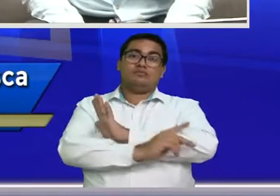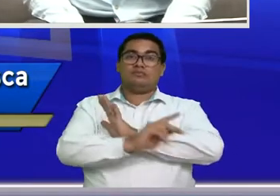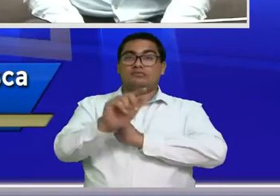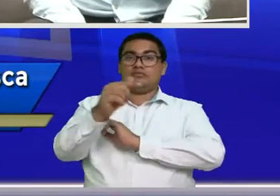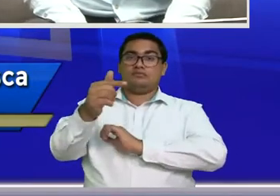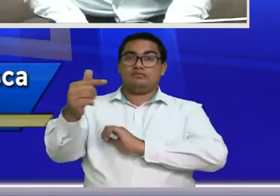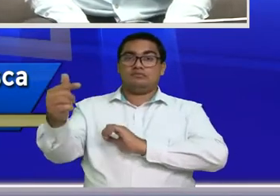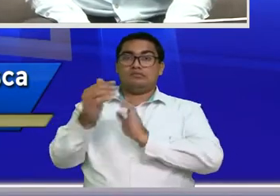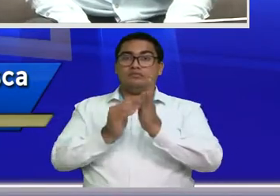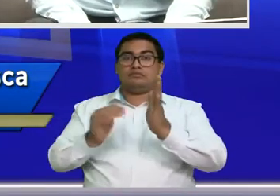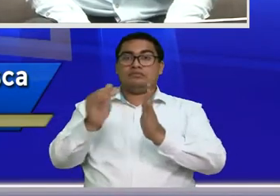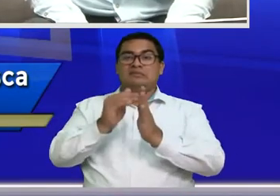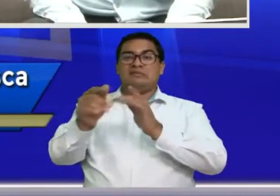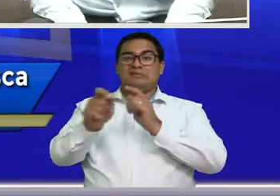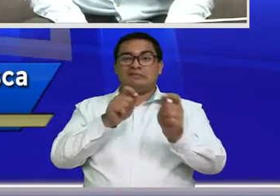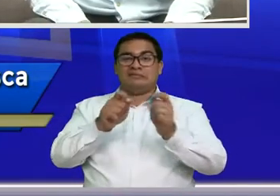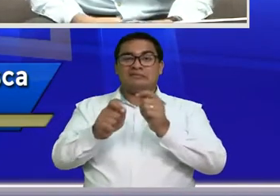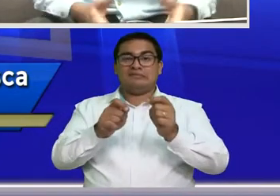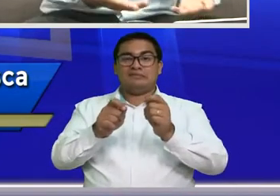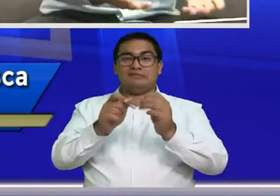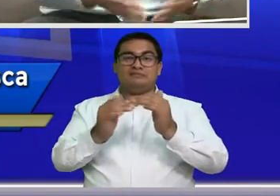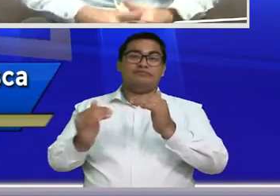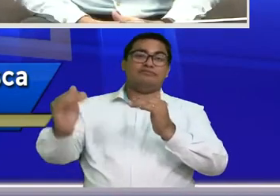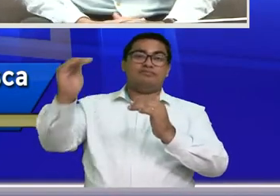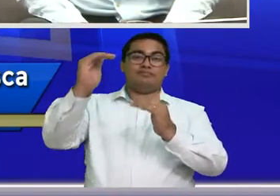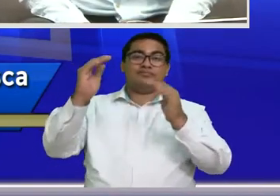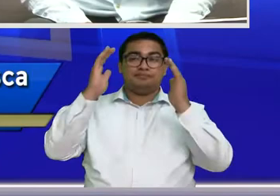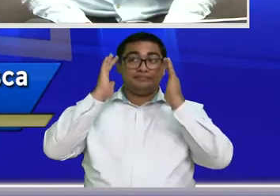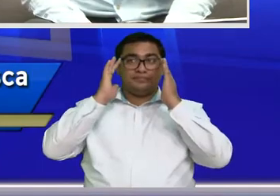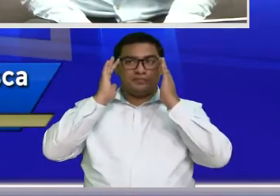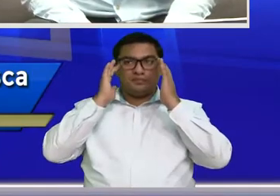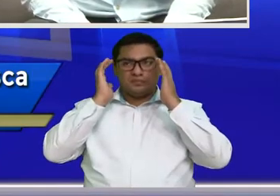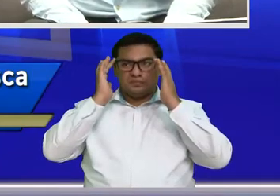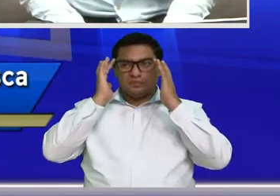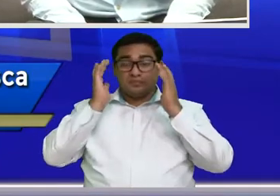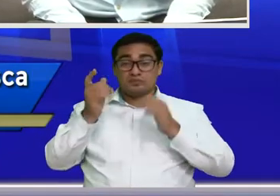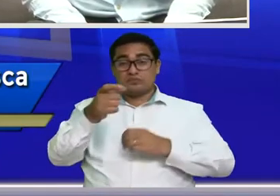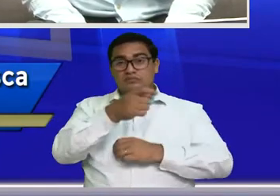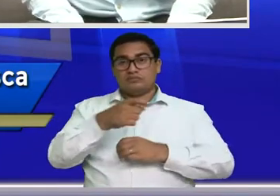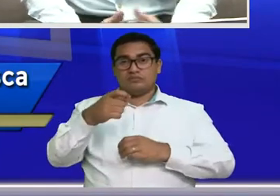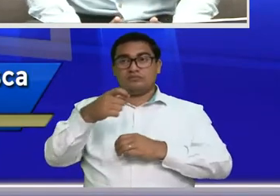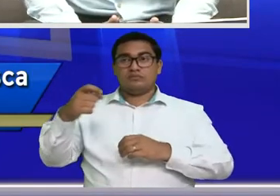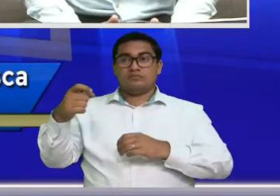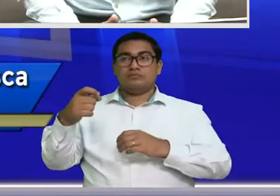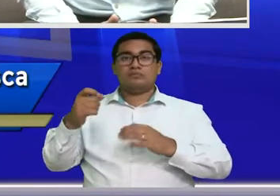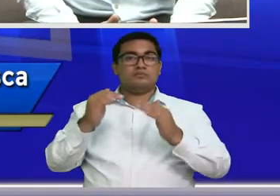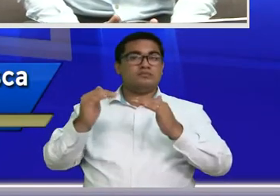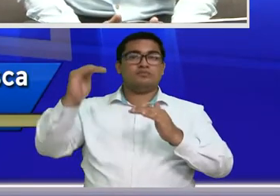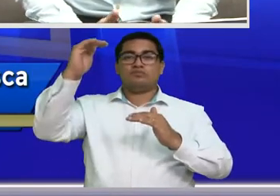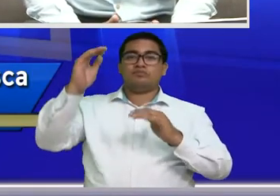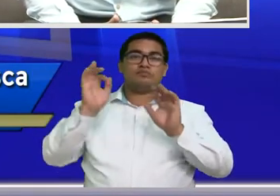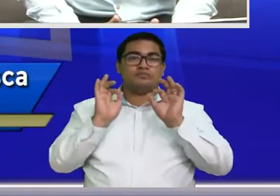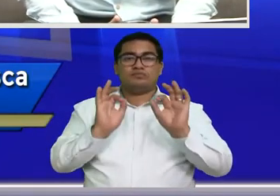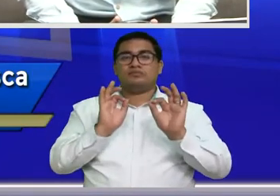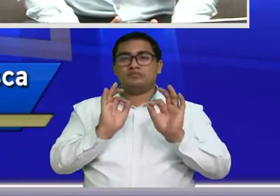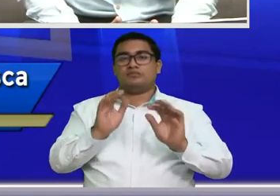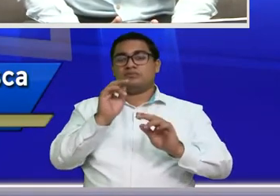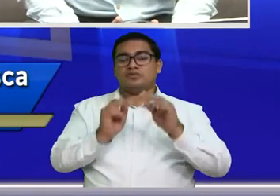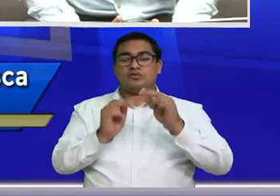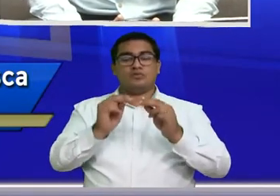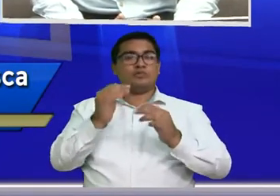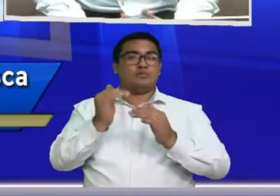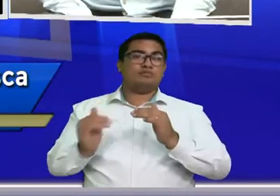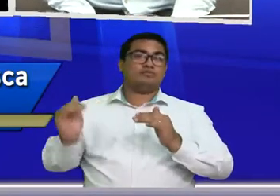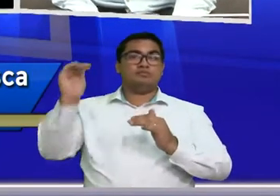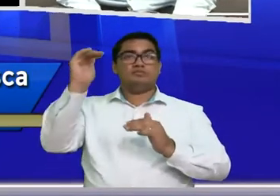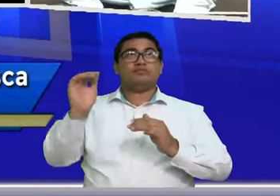millones de dólares. Hay un aumento. Entonces, estamos en el camarón de cultivo muy bien. Cifra, muy bien. Sí,